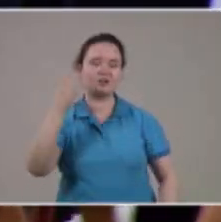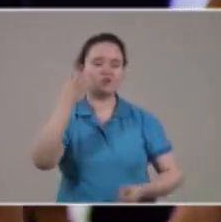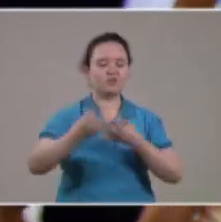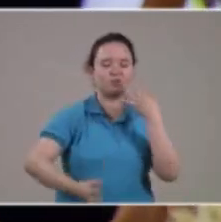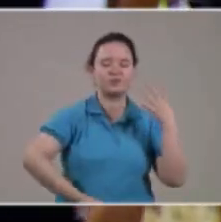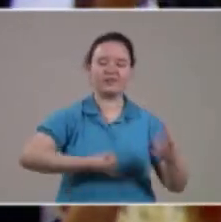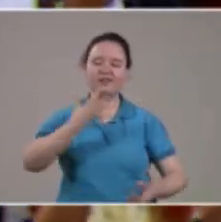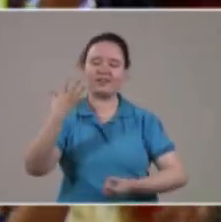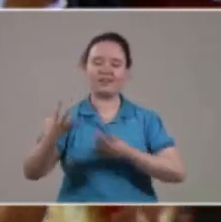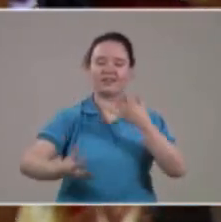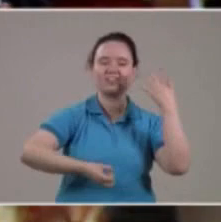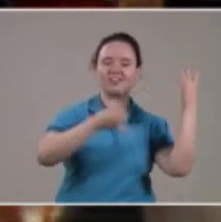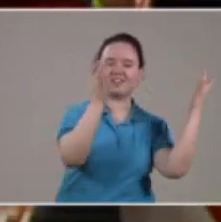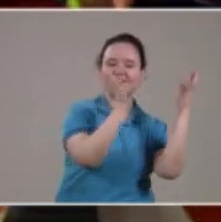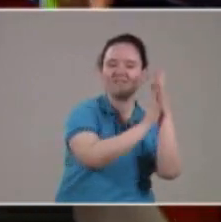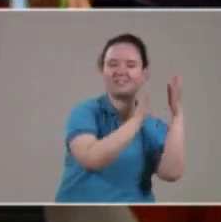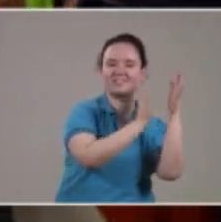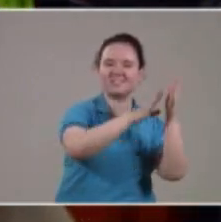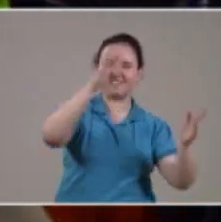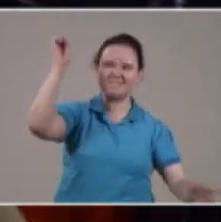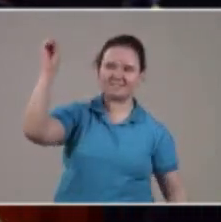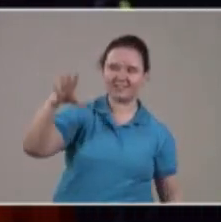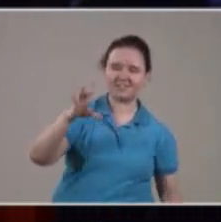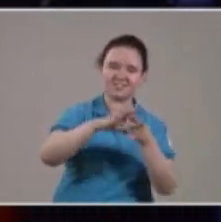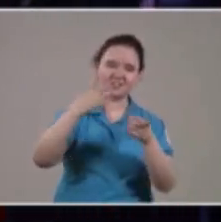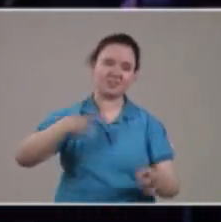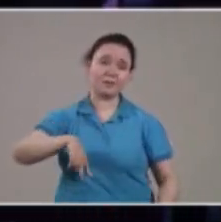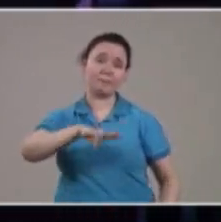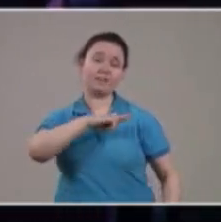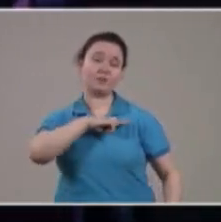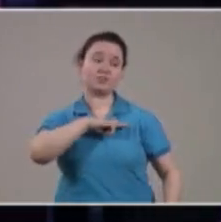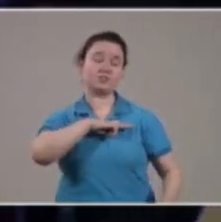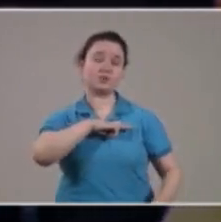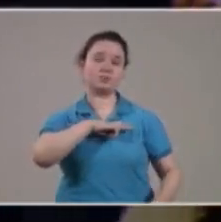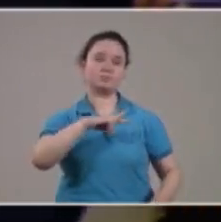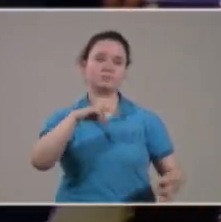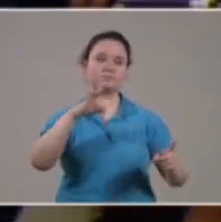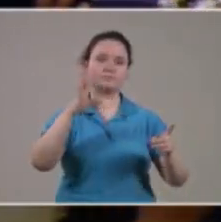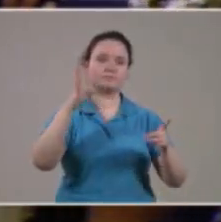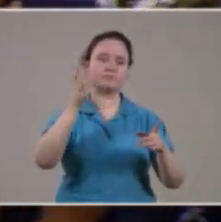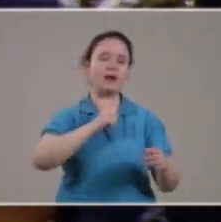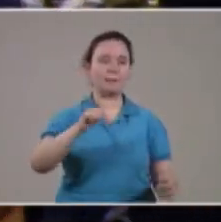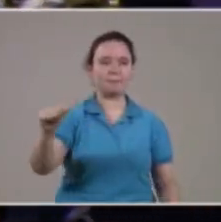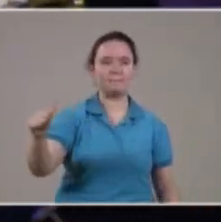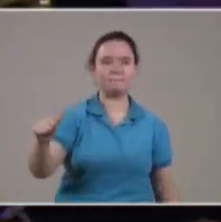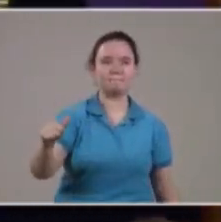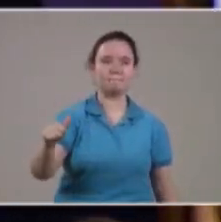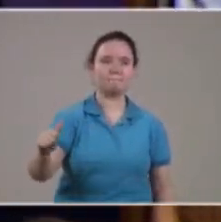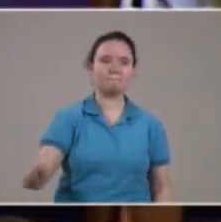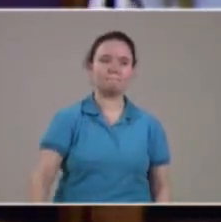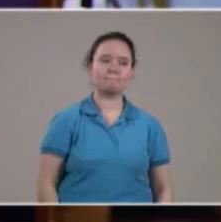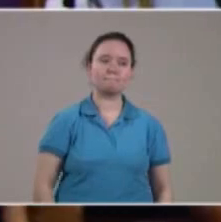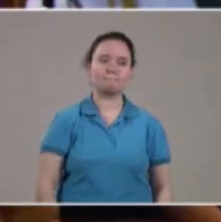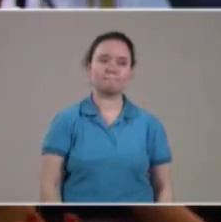Fluirán alabanzas y bendiciones de nuestras entrañas.